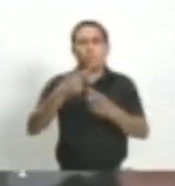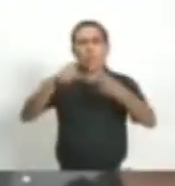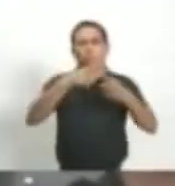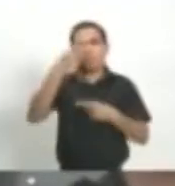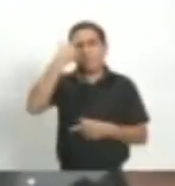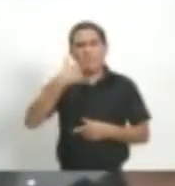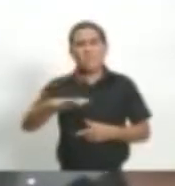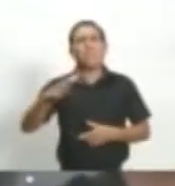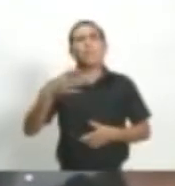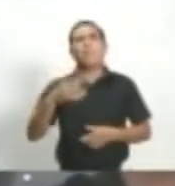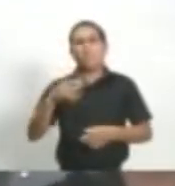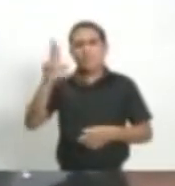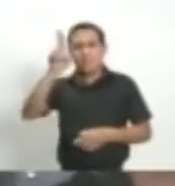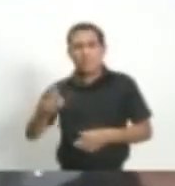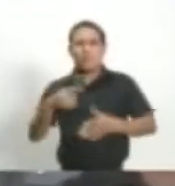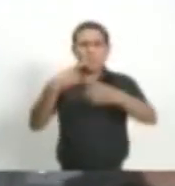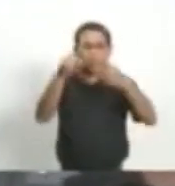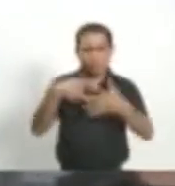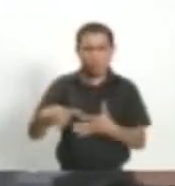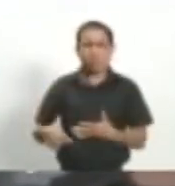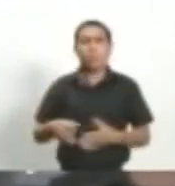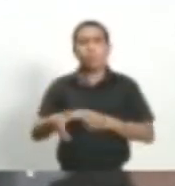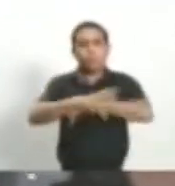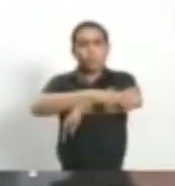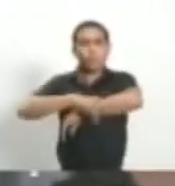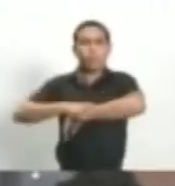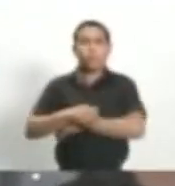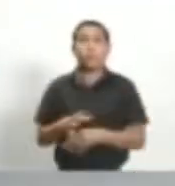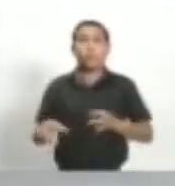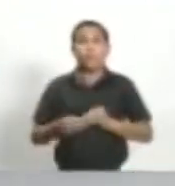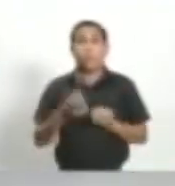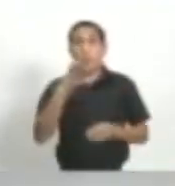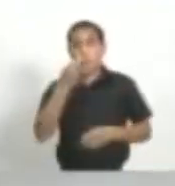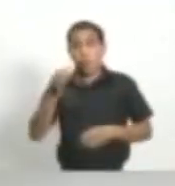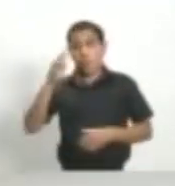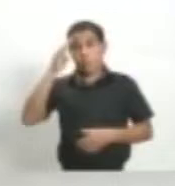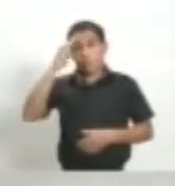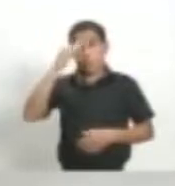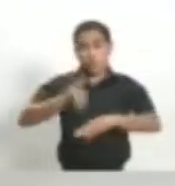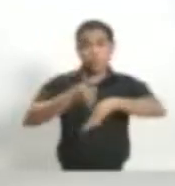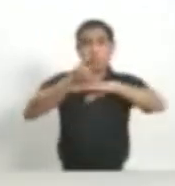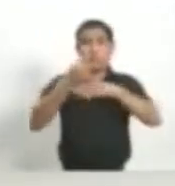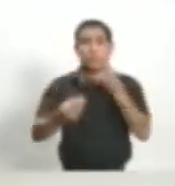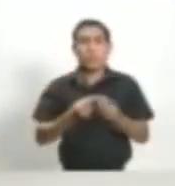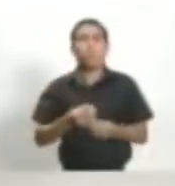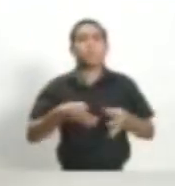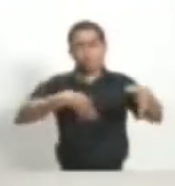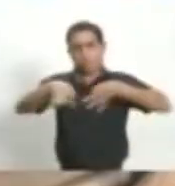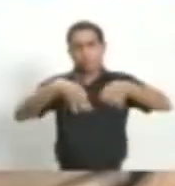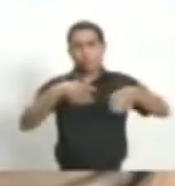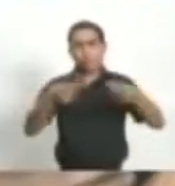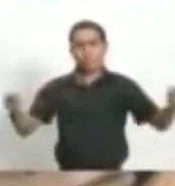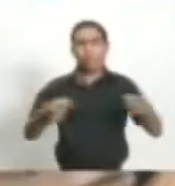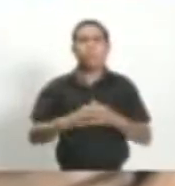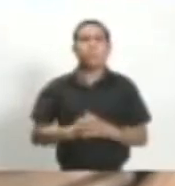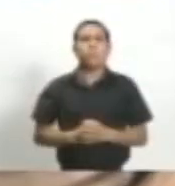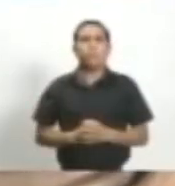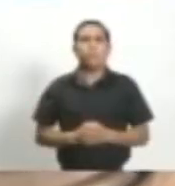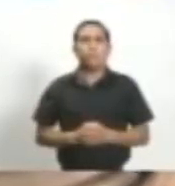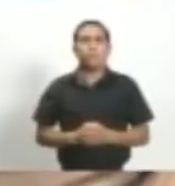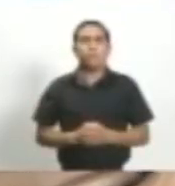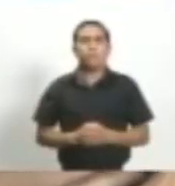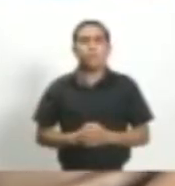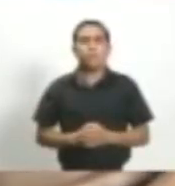El subcomandante de la Policía Metropolitana de Barranquilla, el coronel José Palomino, explicó el modus operandi de la organización delincuencial.